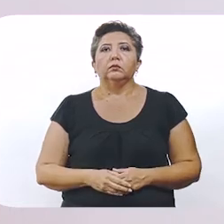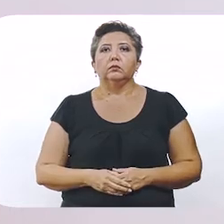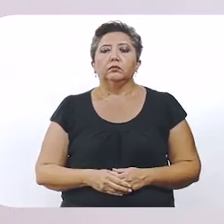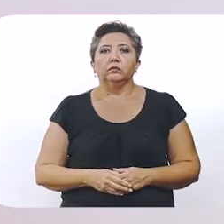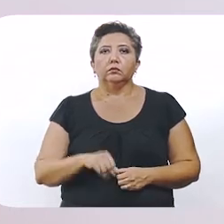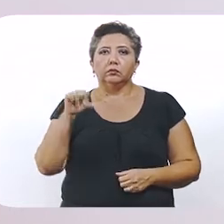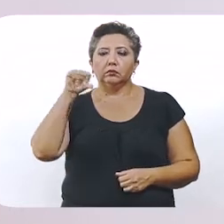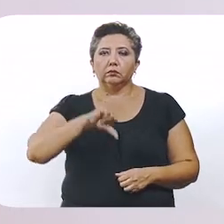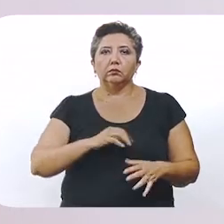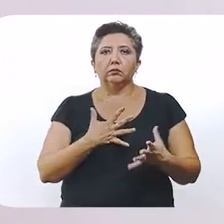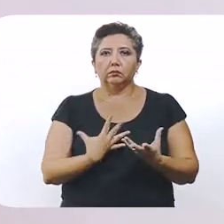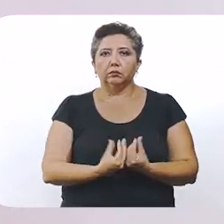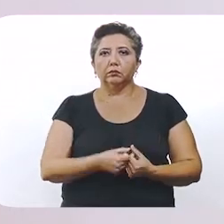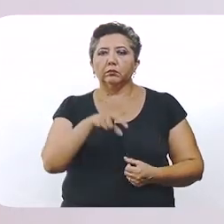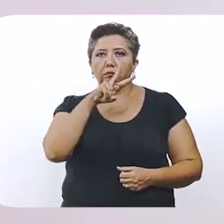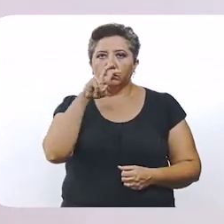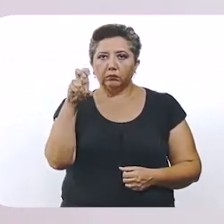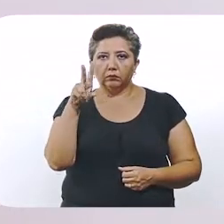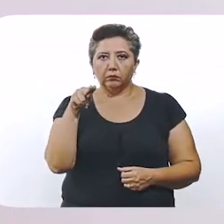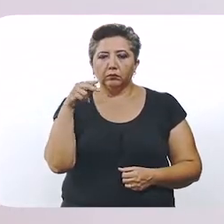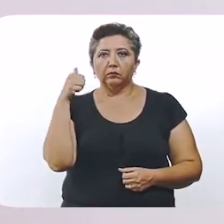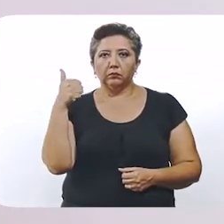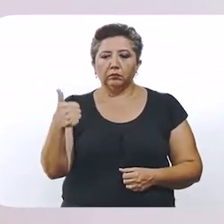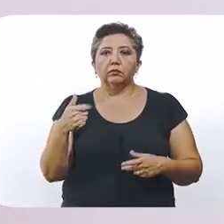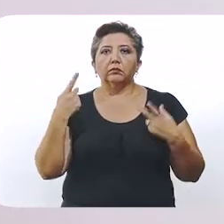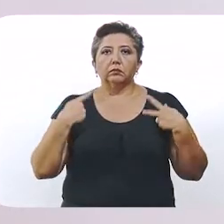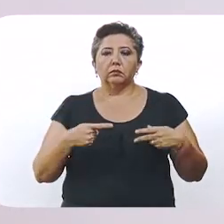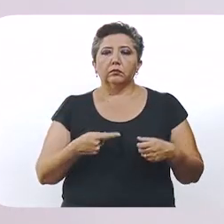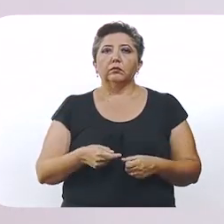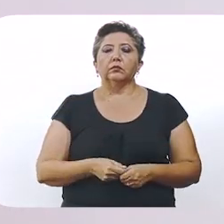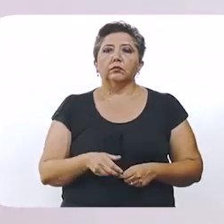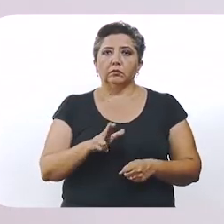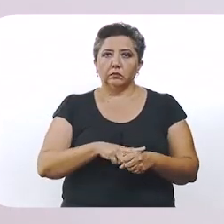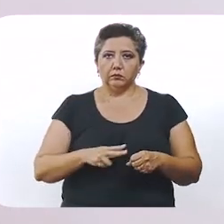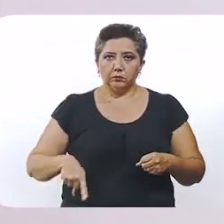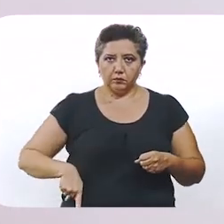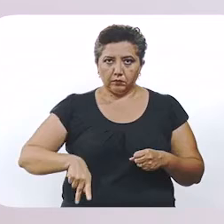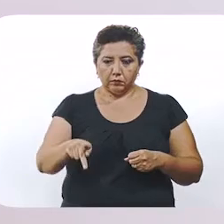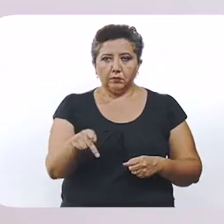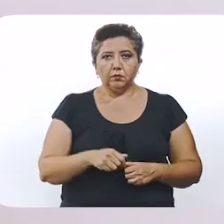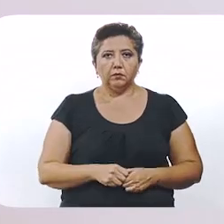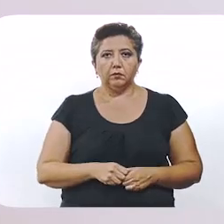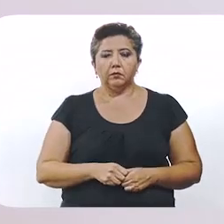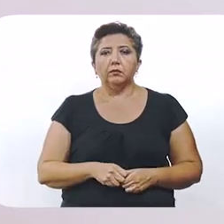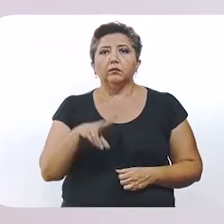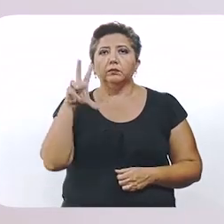diarios. El día de hoy tenemos 286 pacientes en hospitales públicos.